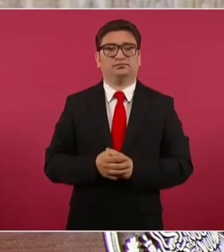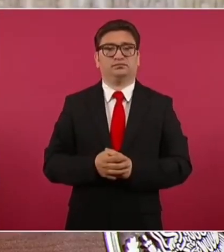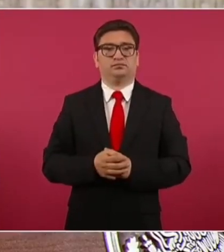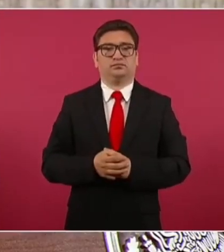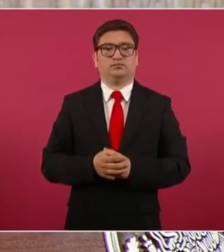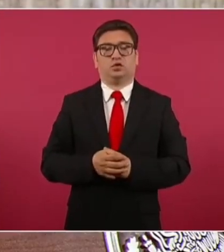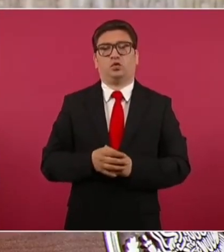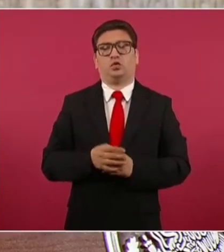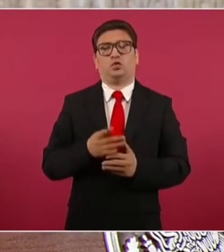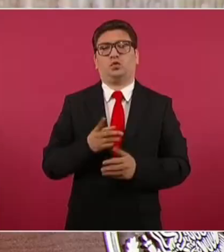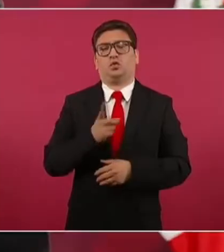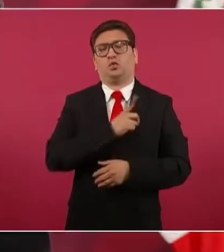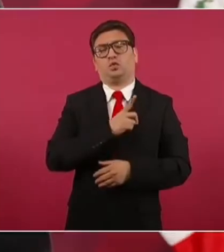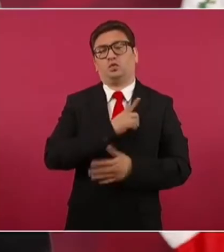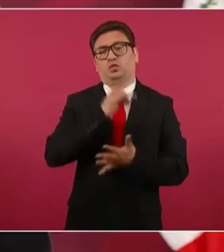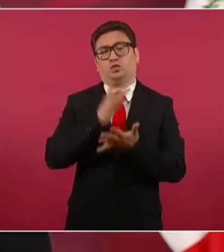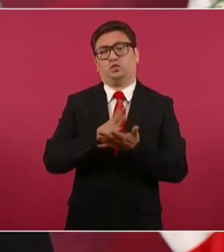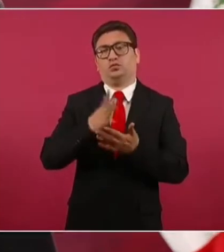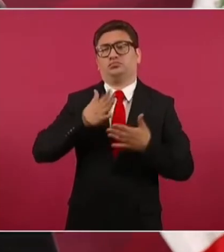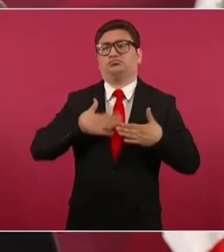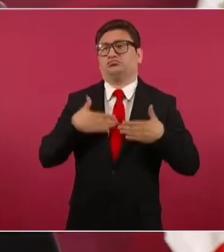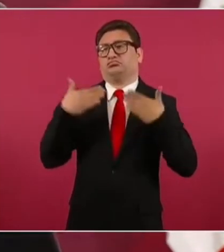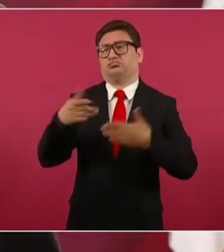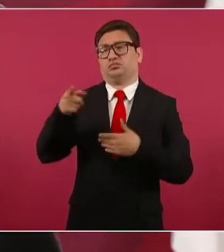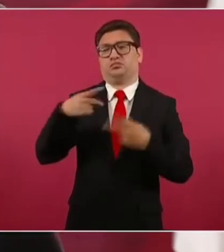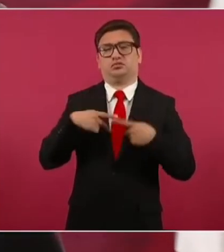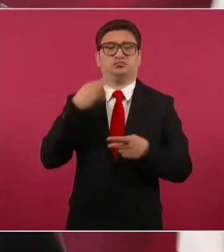Solo repetir que le tengo confianza al fiscal.